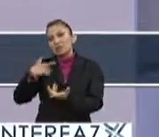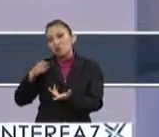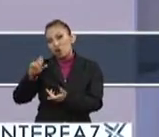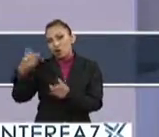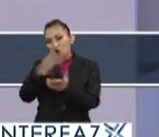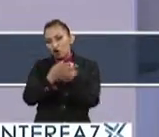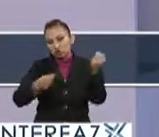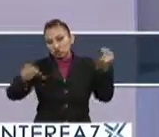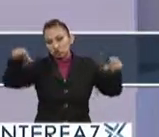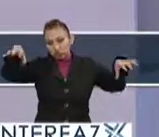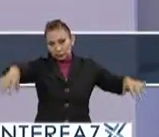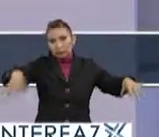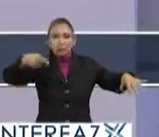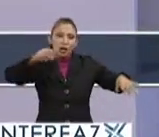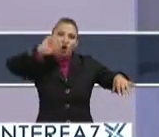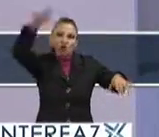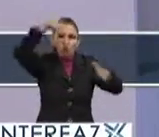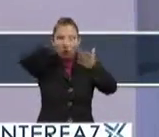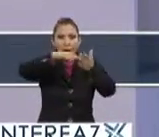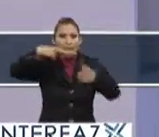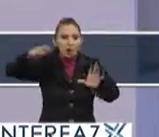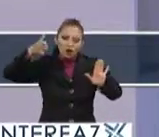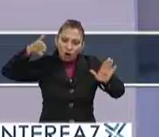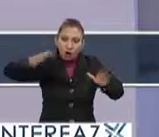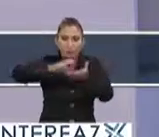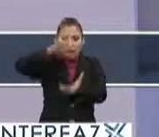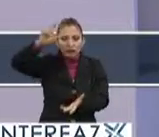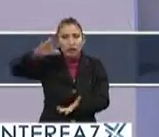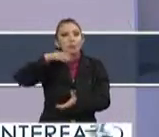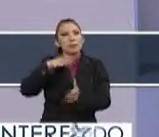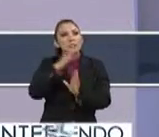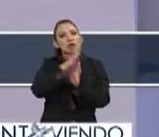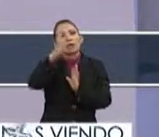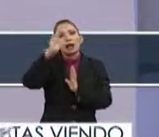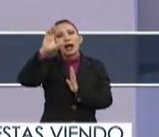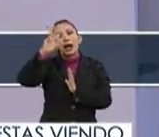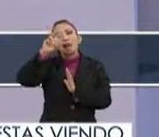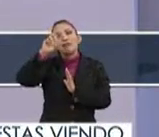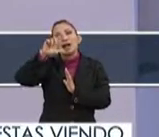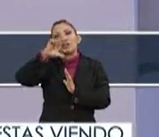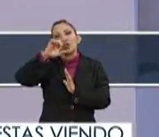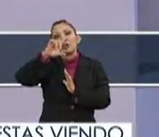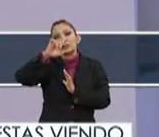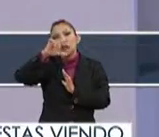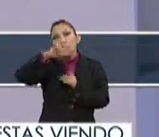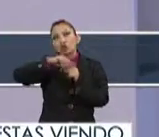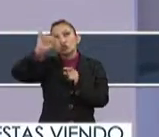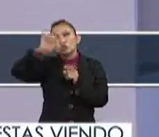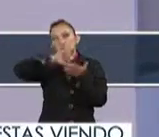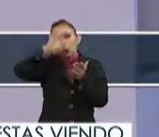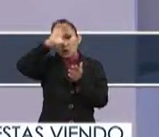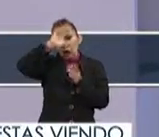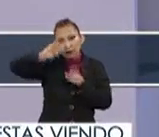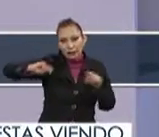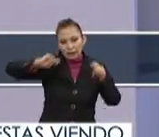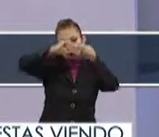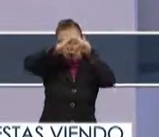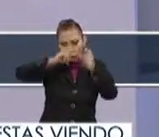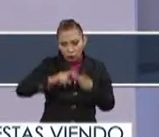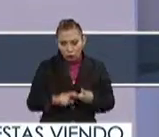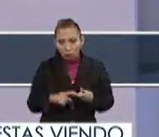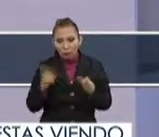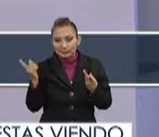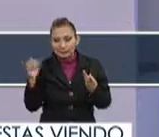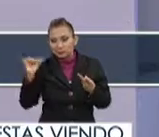Pero también, bueno, si llegamos a otras sedes, por ejemplo, la Biblioteca Vasconcelos. Bueno, ahorita no quiero dejar el Centro Cultural